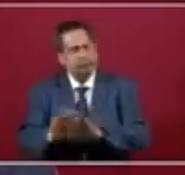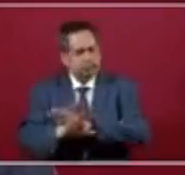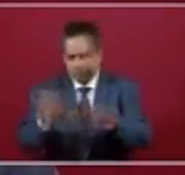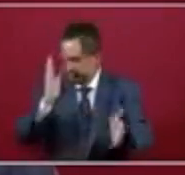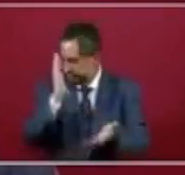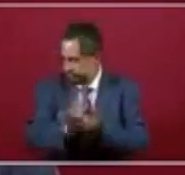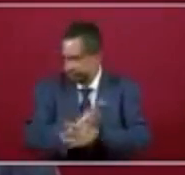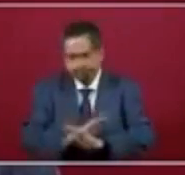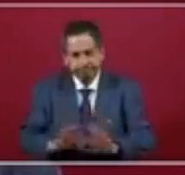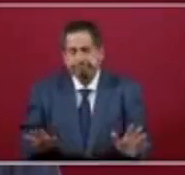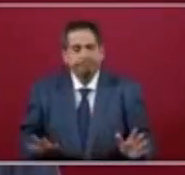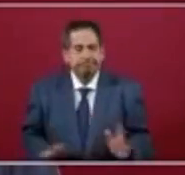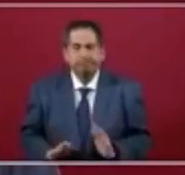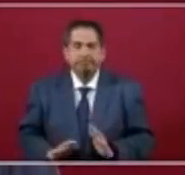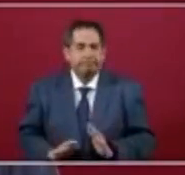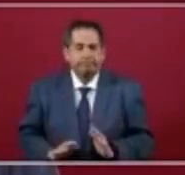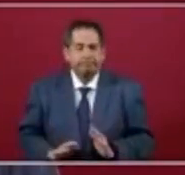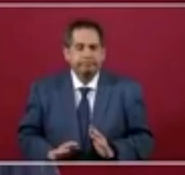eso.